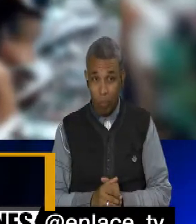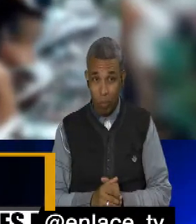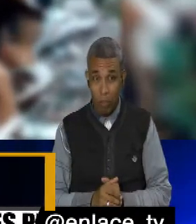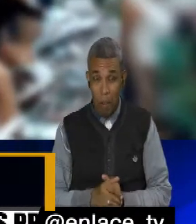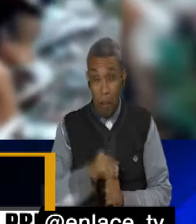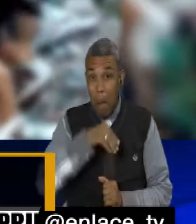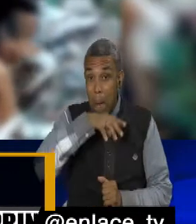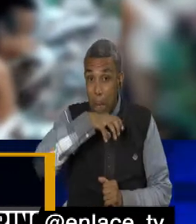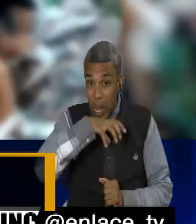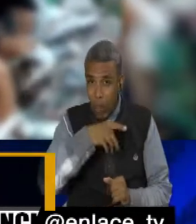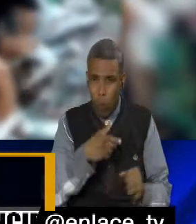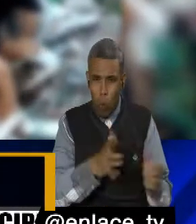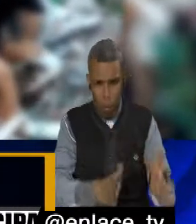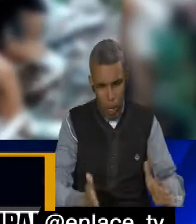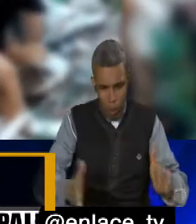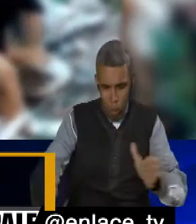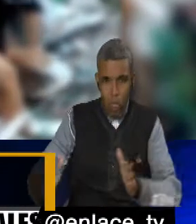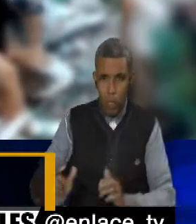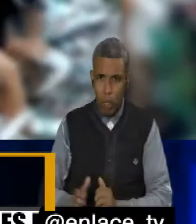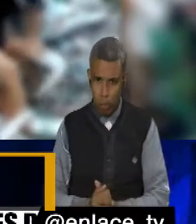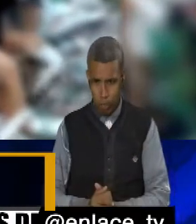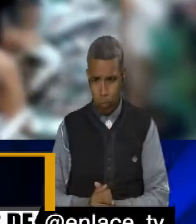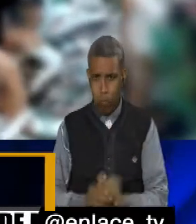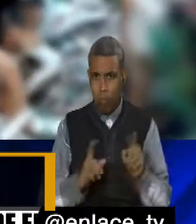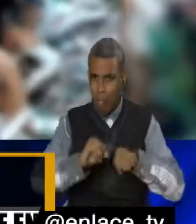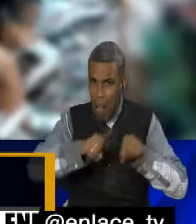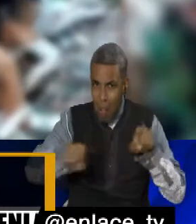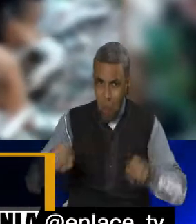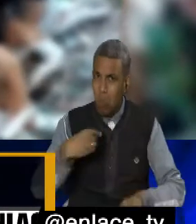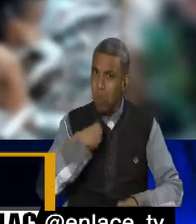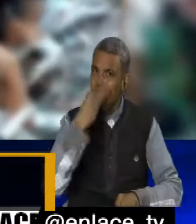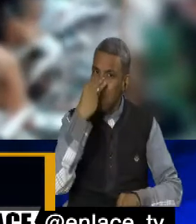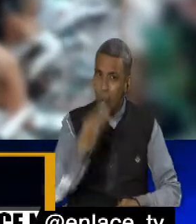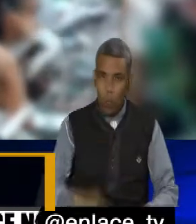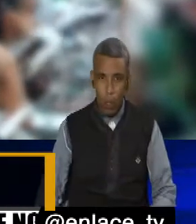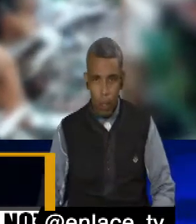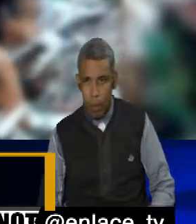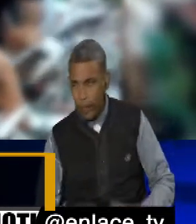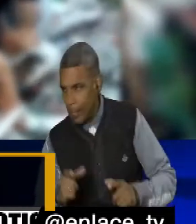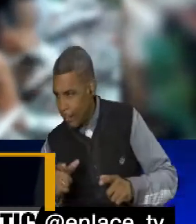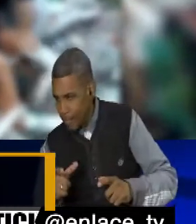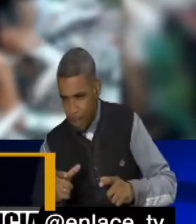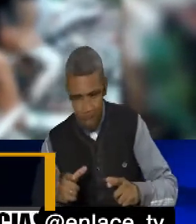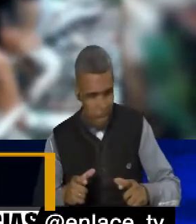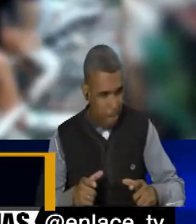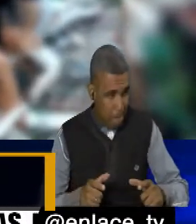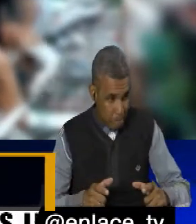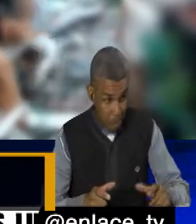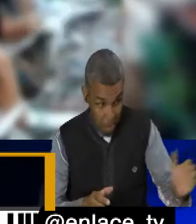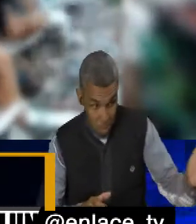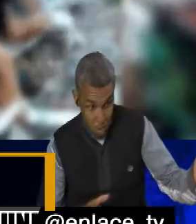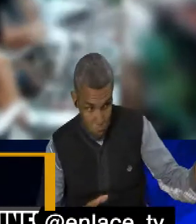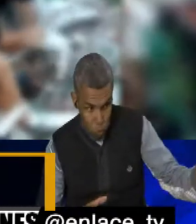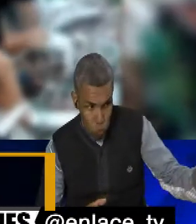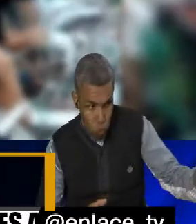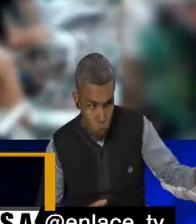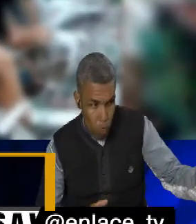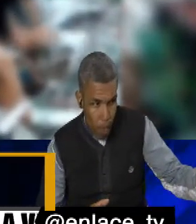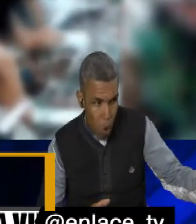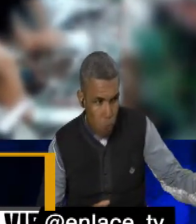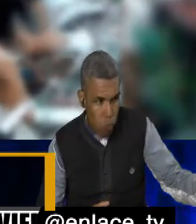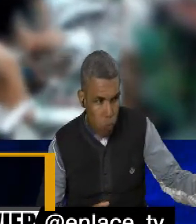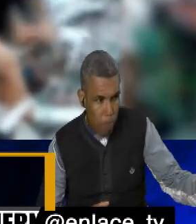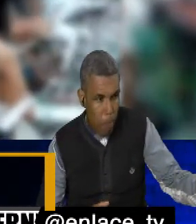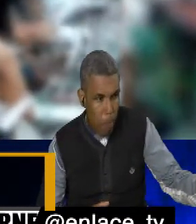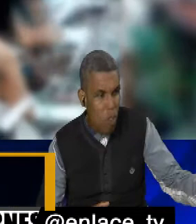absurdo a los perritos que se dan acá en el barrio. Sabemos que hay personas que se molestan por las heces de los perros, pero eso no justifica una